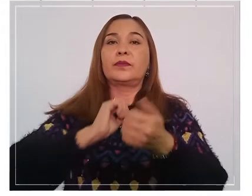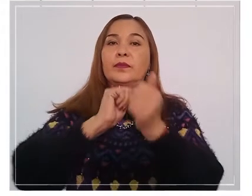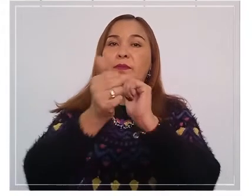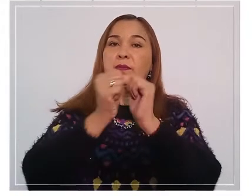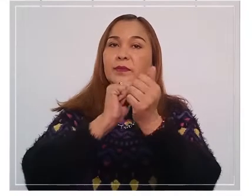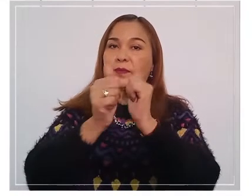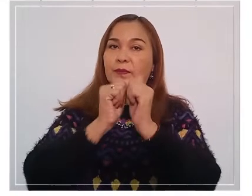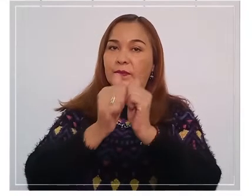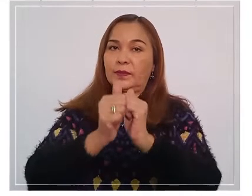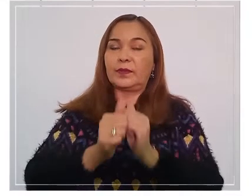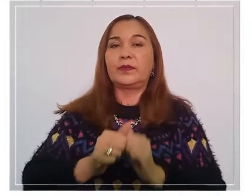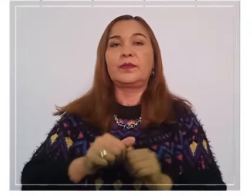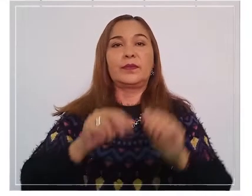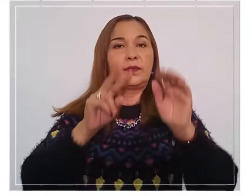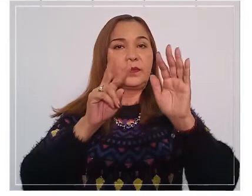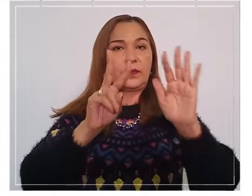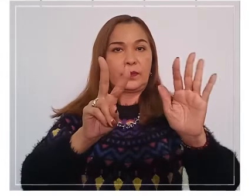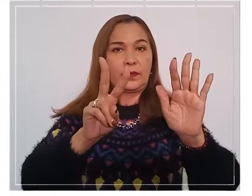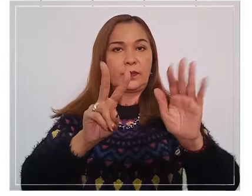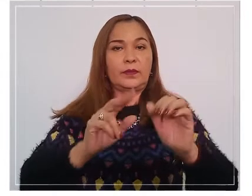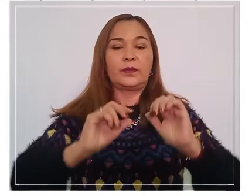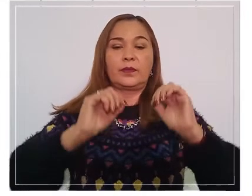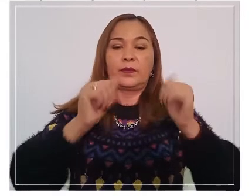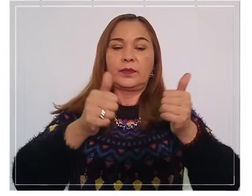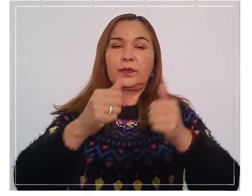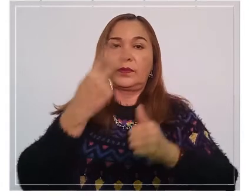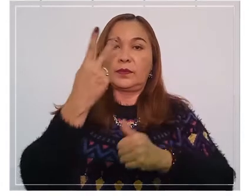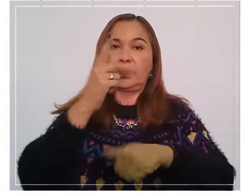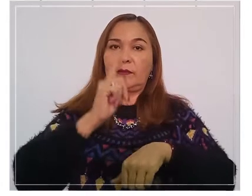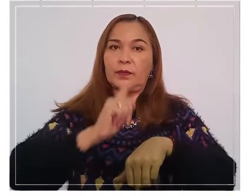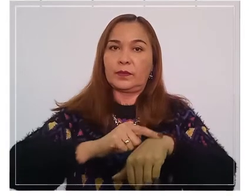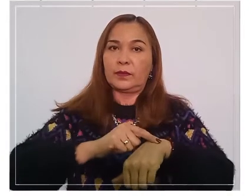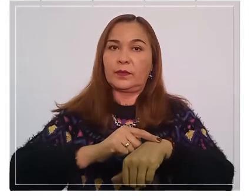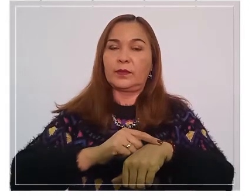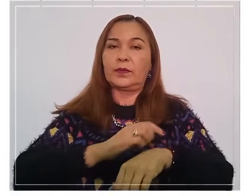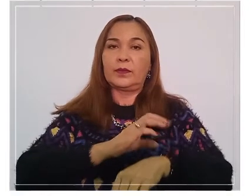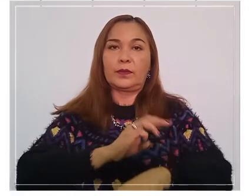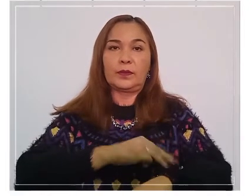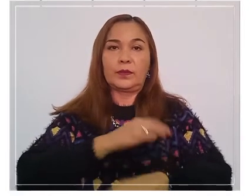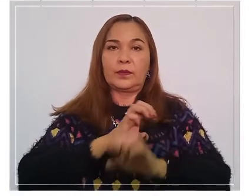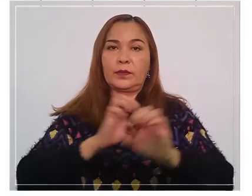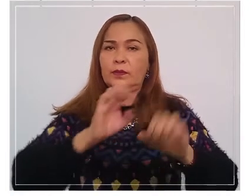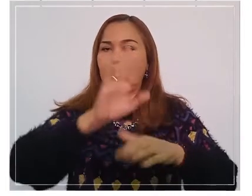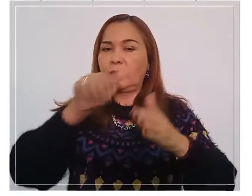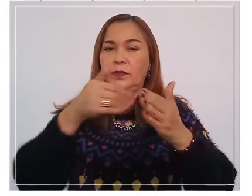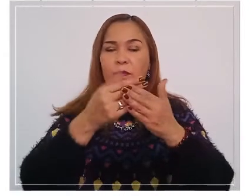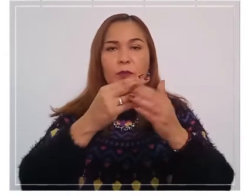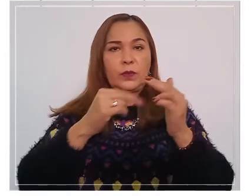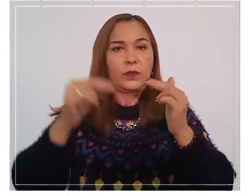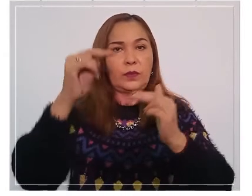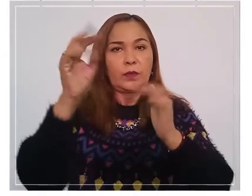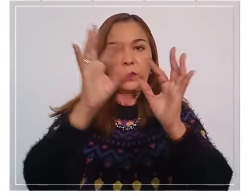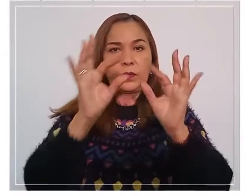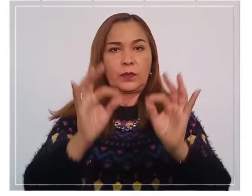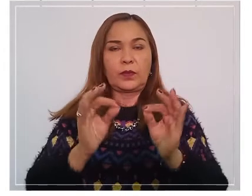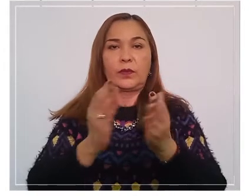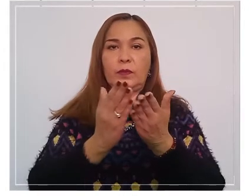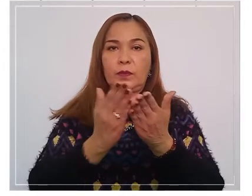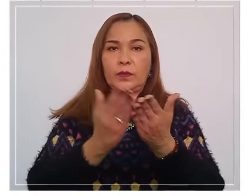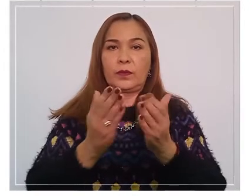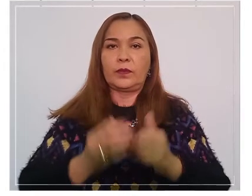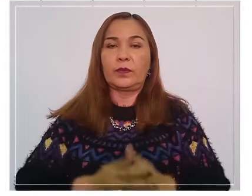del deporte día 7 inicio del segundo momento pedagógico para todos los niveles y